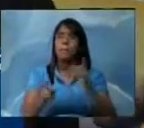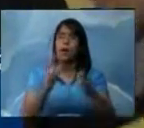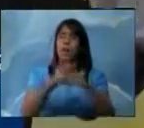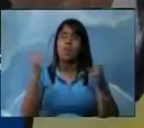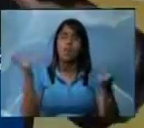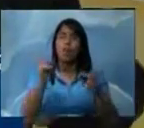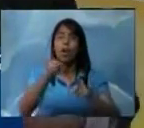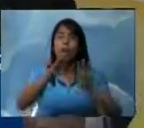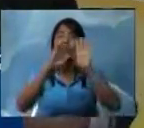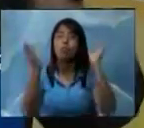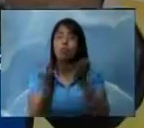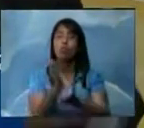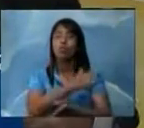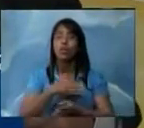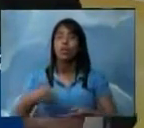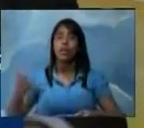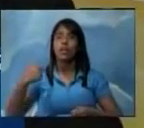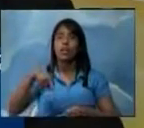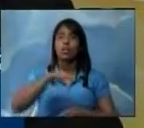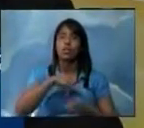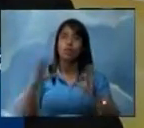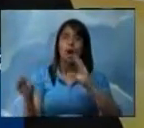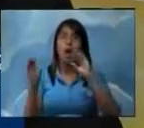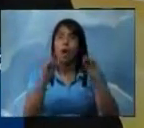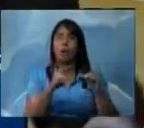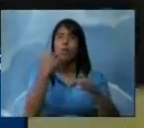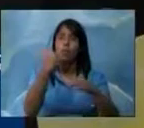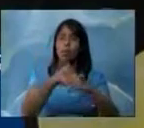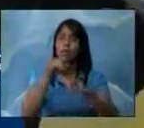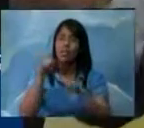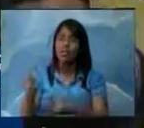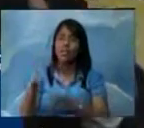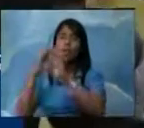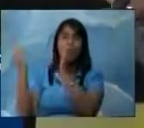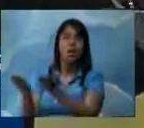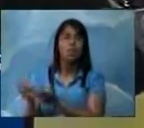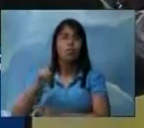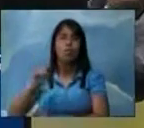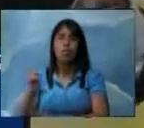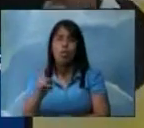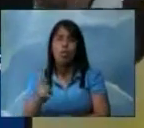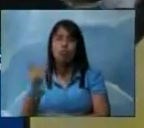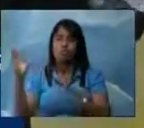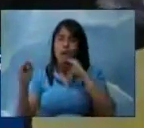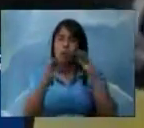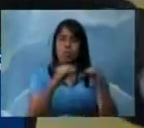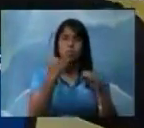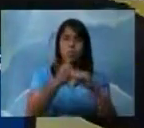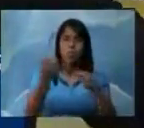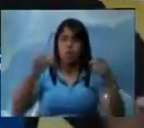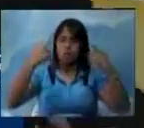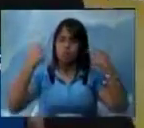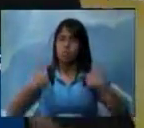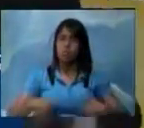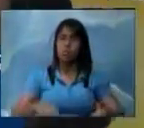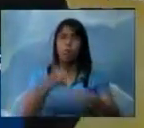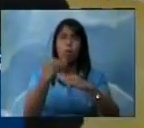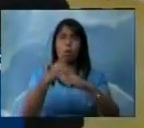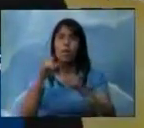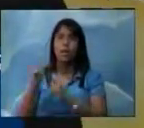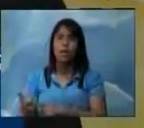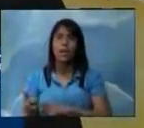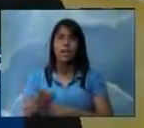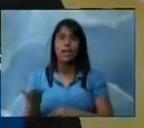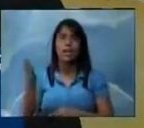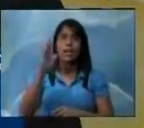el mundo quiere que nosotros hablemos igual que ellos, que conversemos igual que ellos, que nos vistamos igual que ellos,